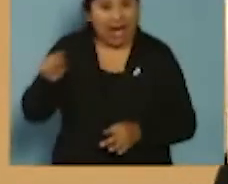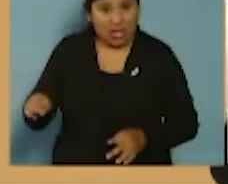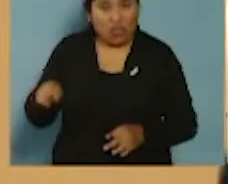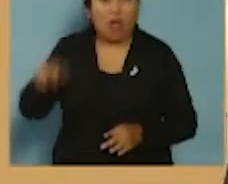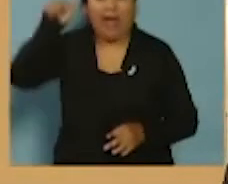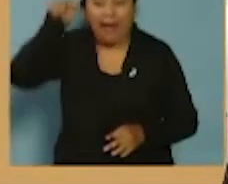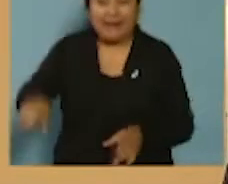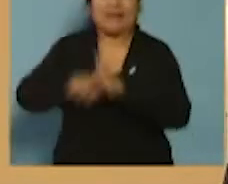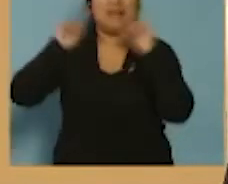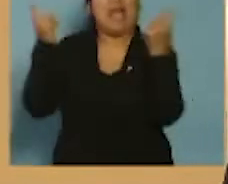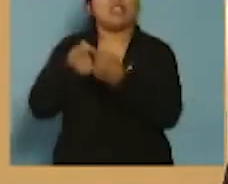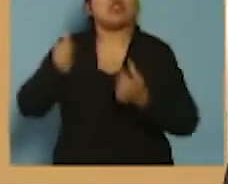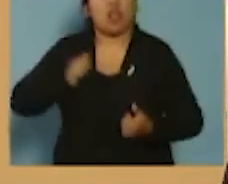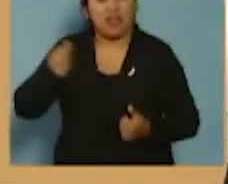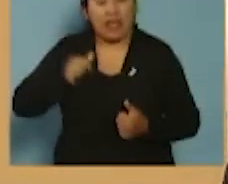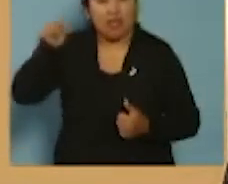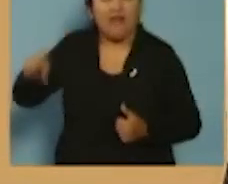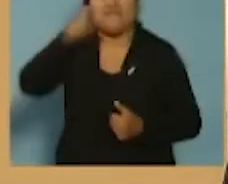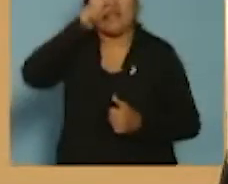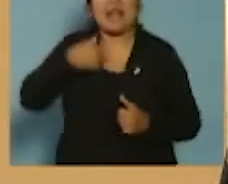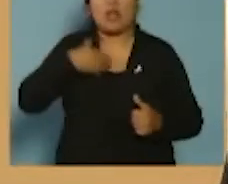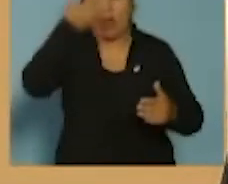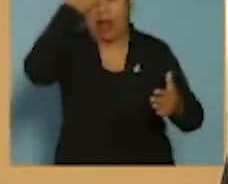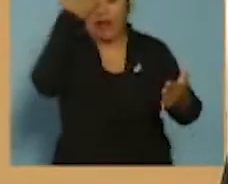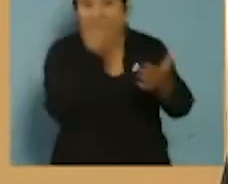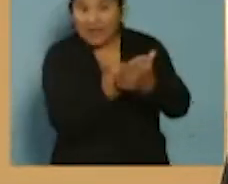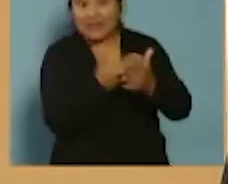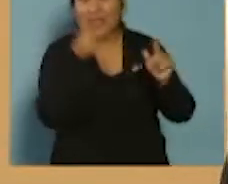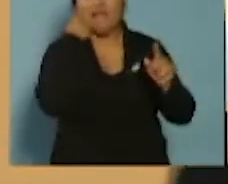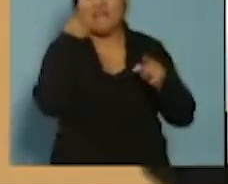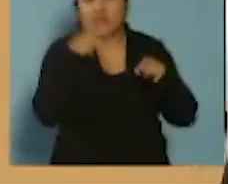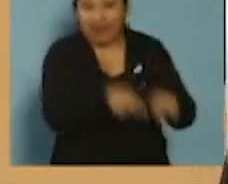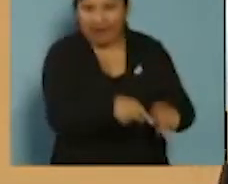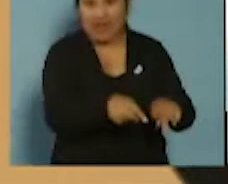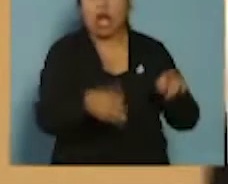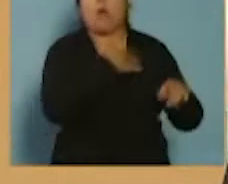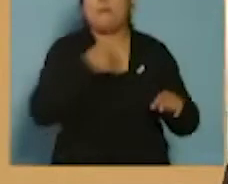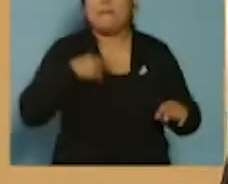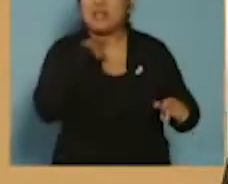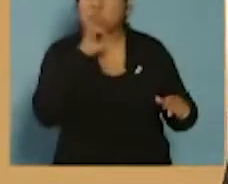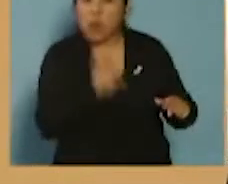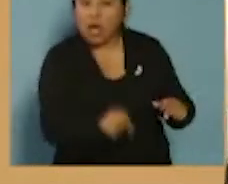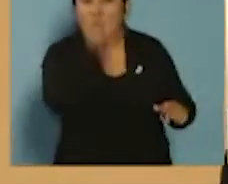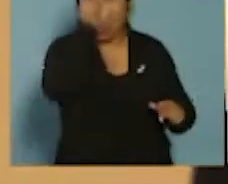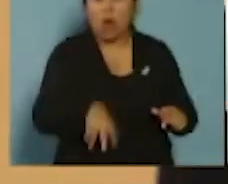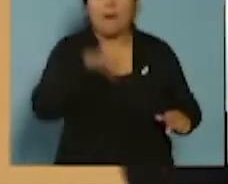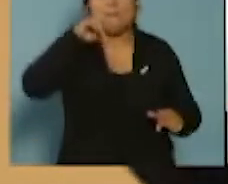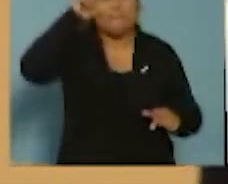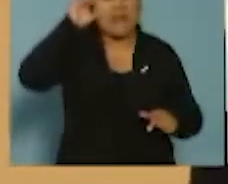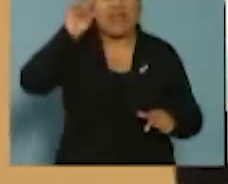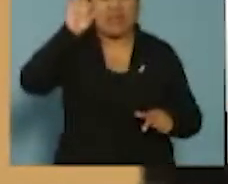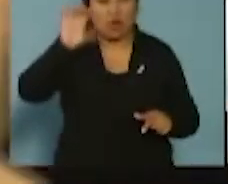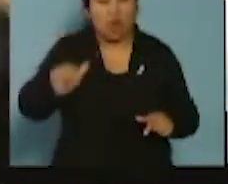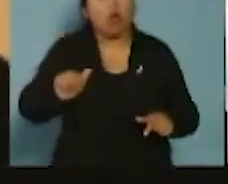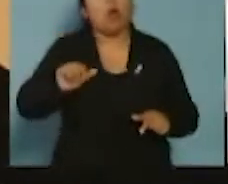de su hijo de su primogénito pedro pablo no que van a ser concebido en tucumán pero que ellos se